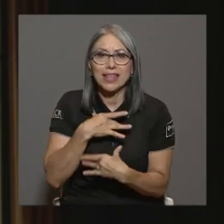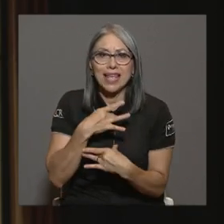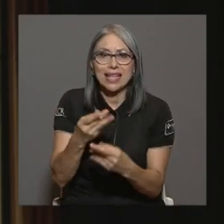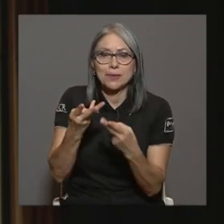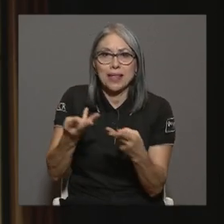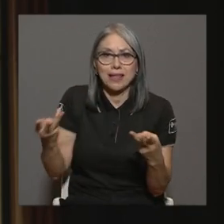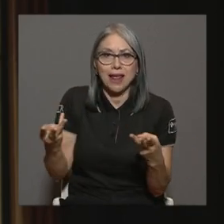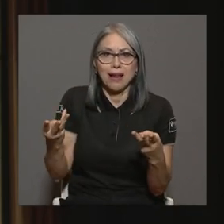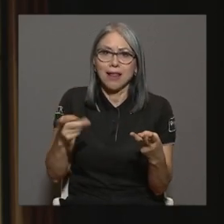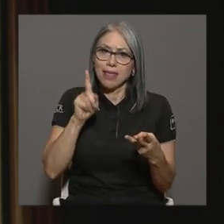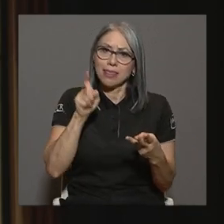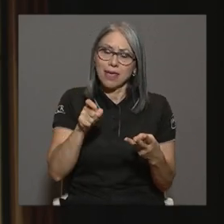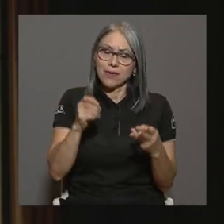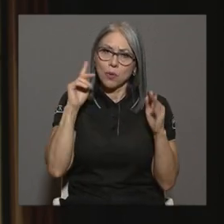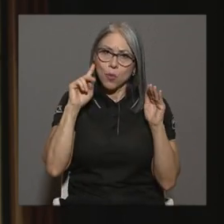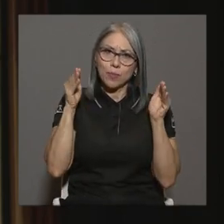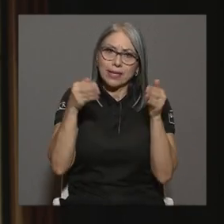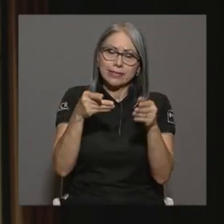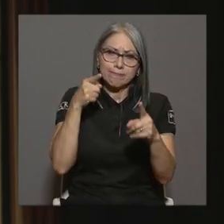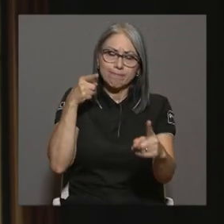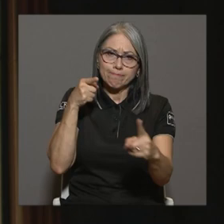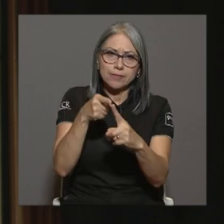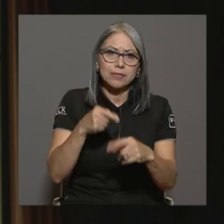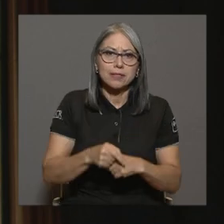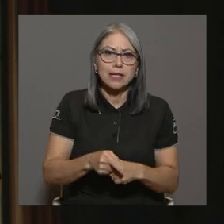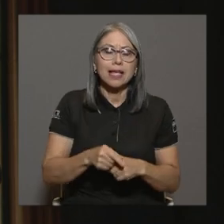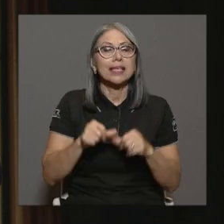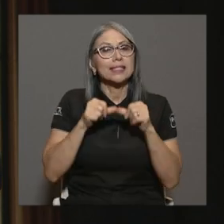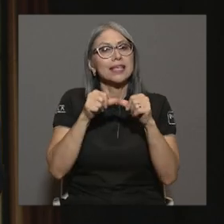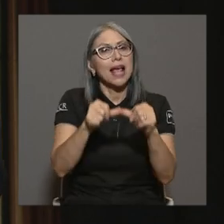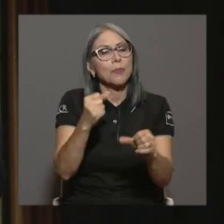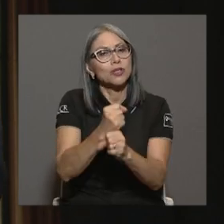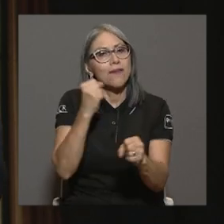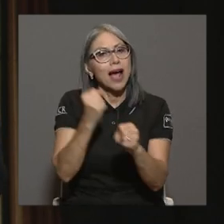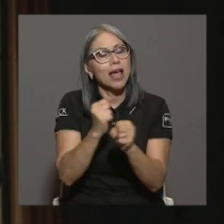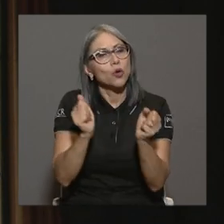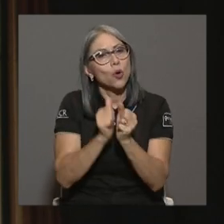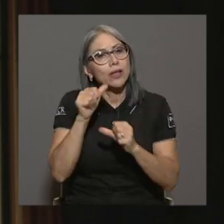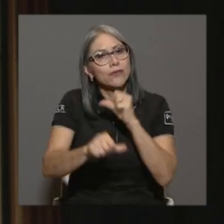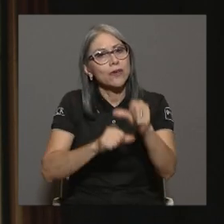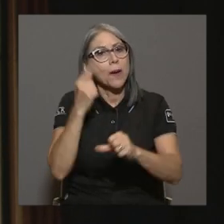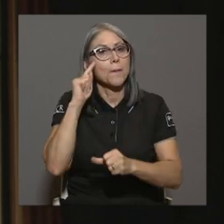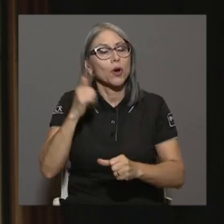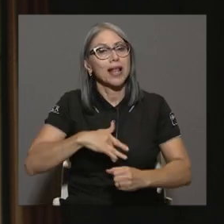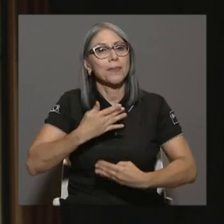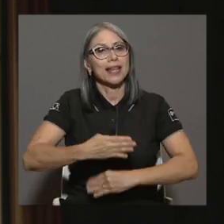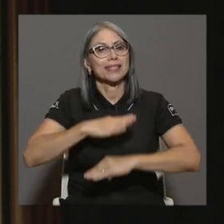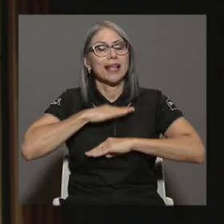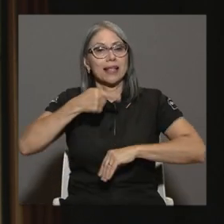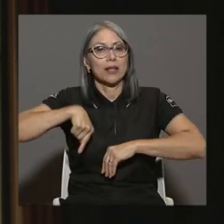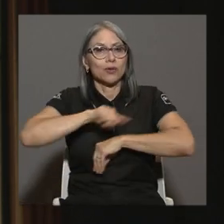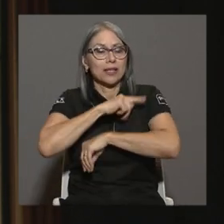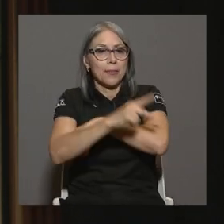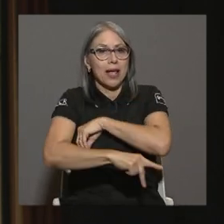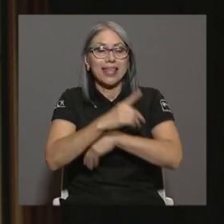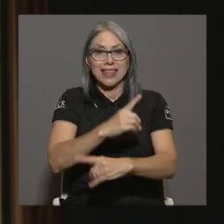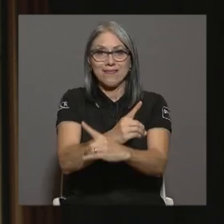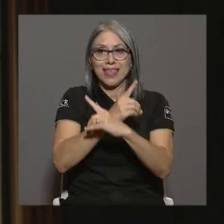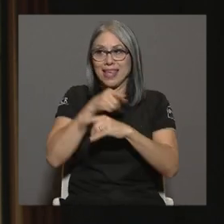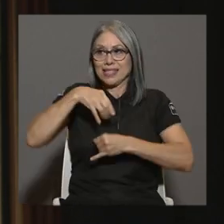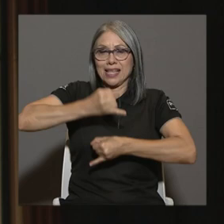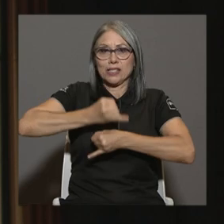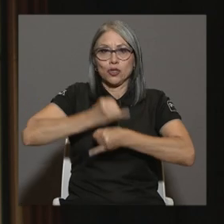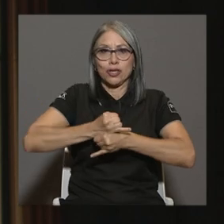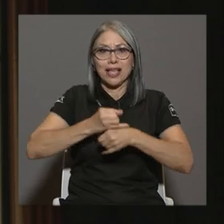Sigamos trabajando con ahínco por el bienestar de nuestra nación y defender esta institución, siguiendo la visión